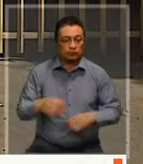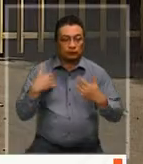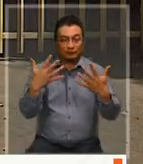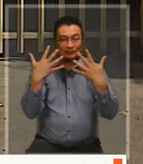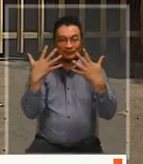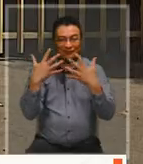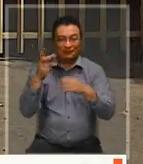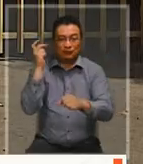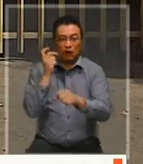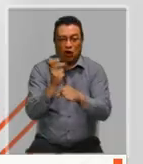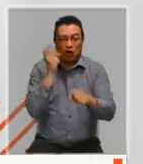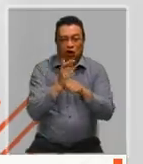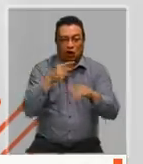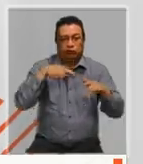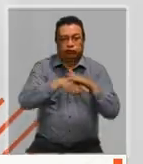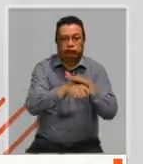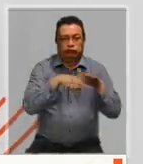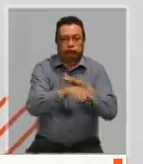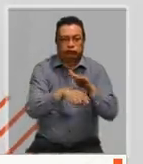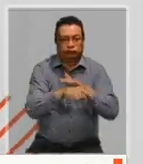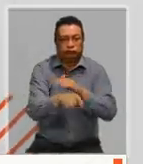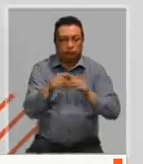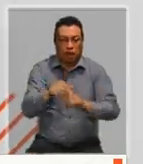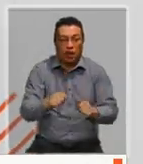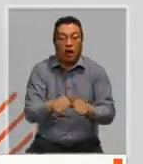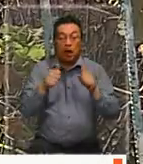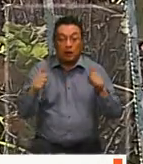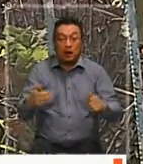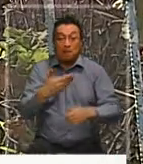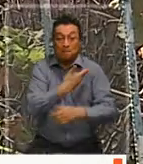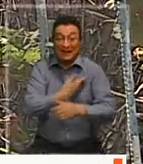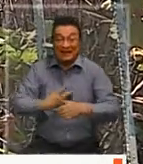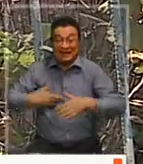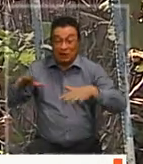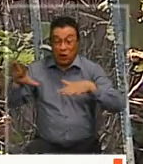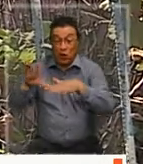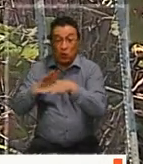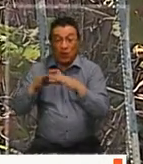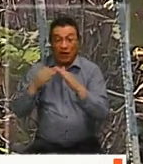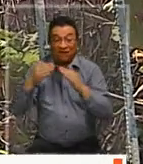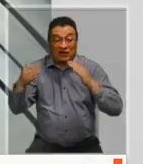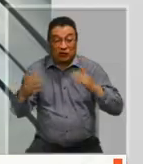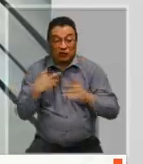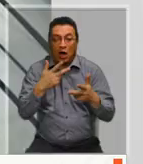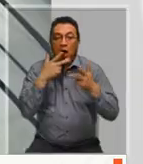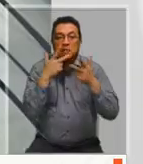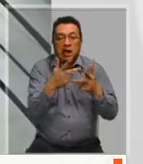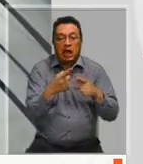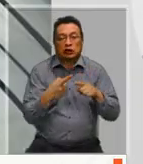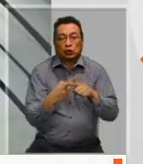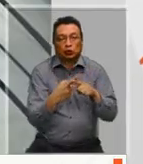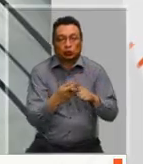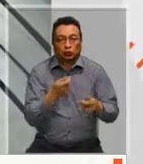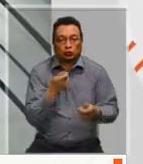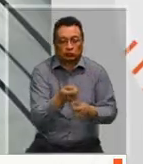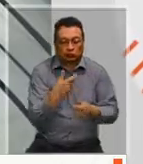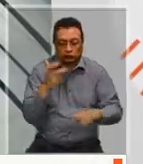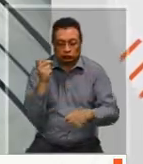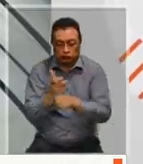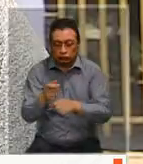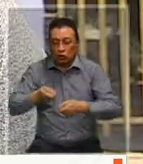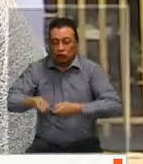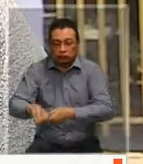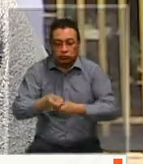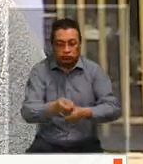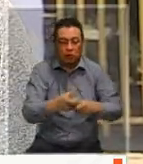hierro aparte el presidente de la junta de vecinos creo que lo amenazaron con un cuchillo cerraron útiles de aseo